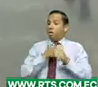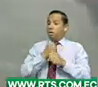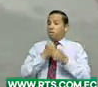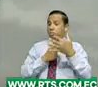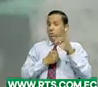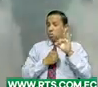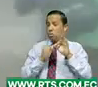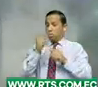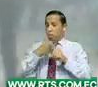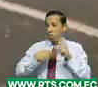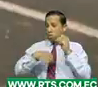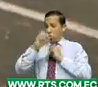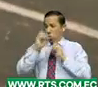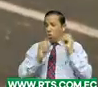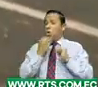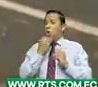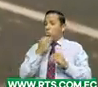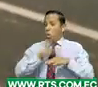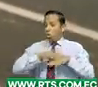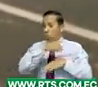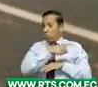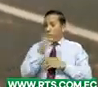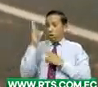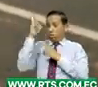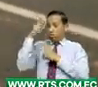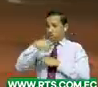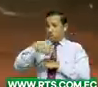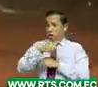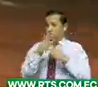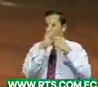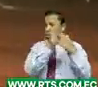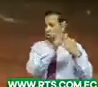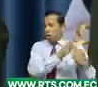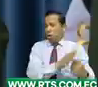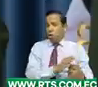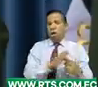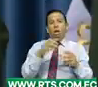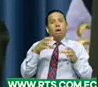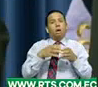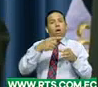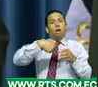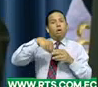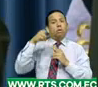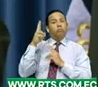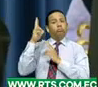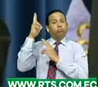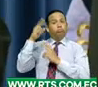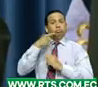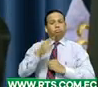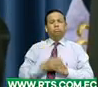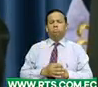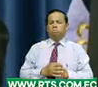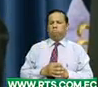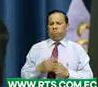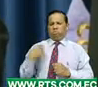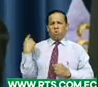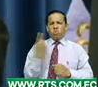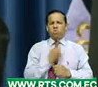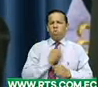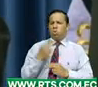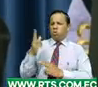2019, lo que fue rechazado por el Comando Conjunto de las Fuerzas Armadas. Las Fuerzas Armadas